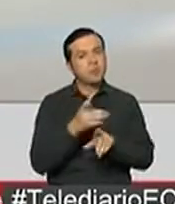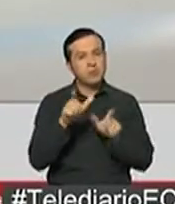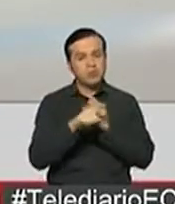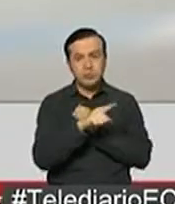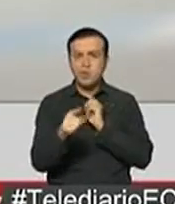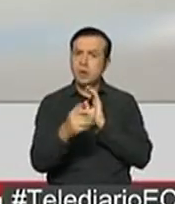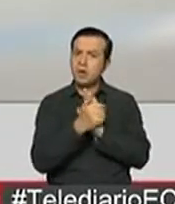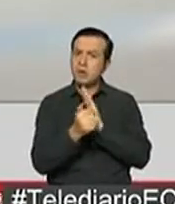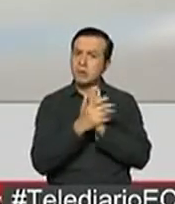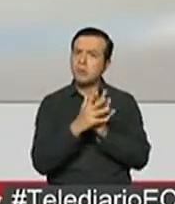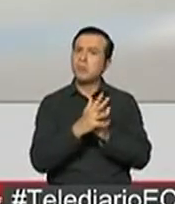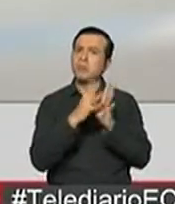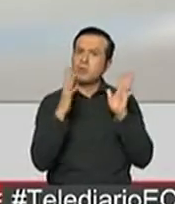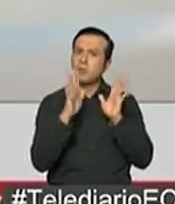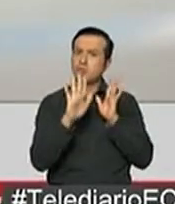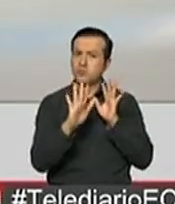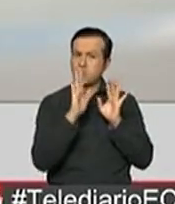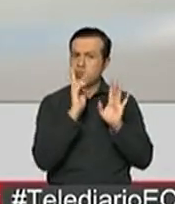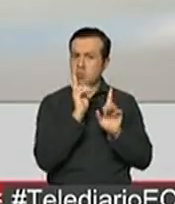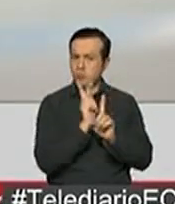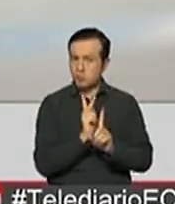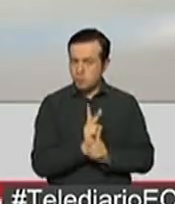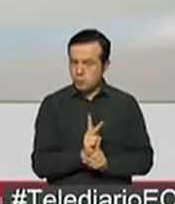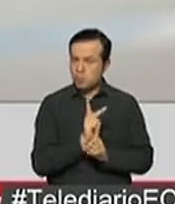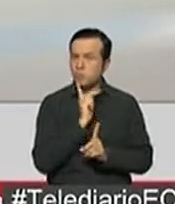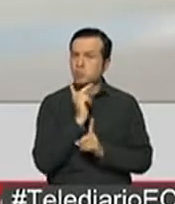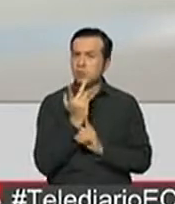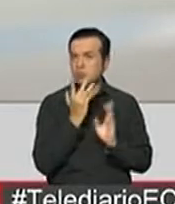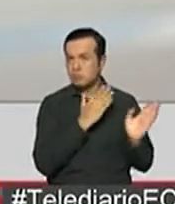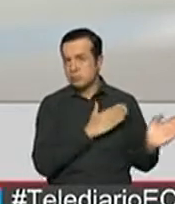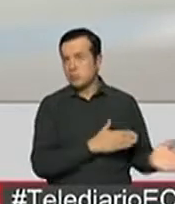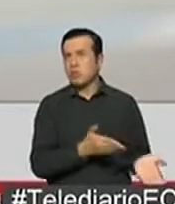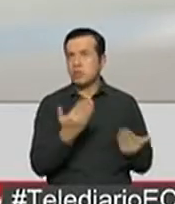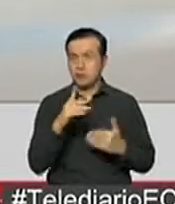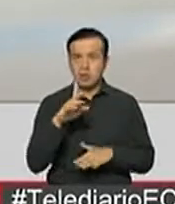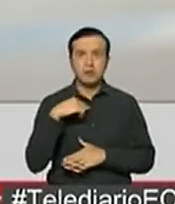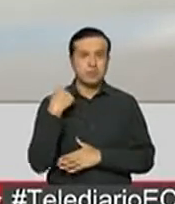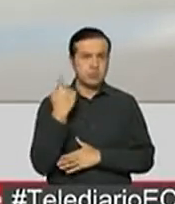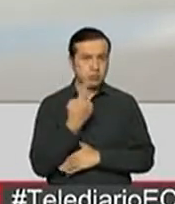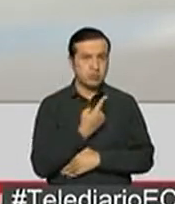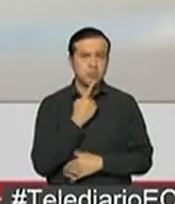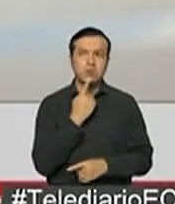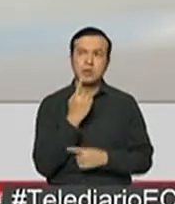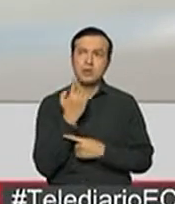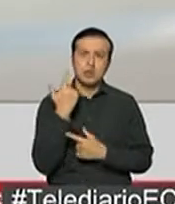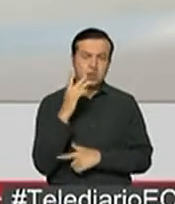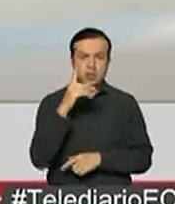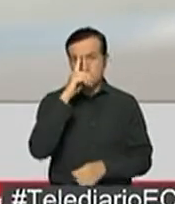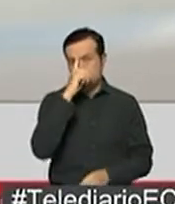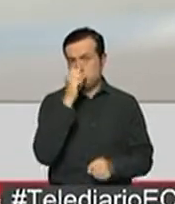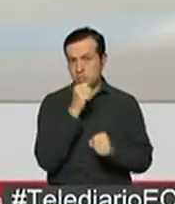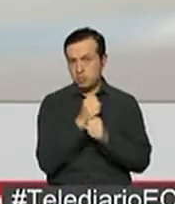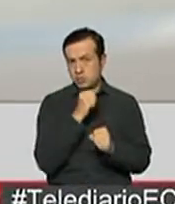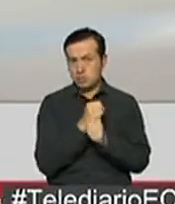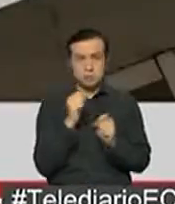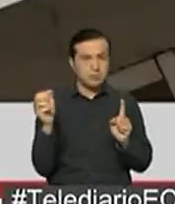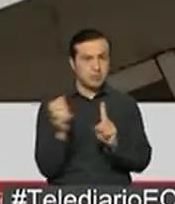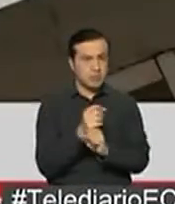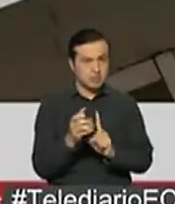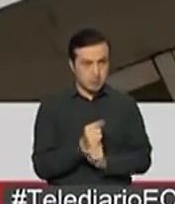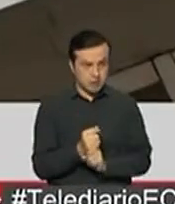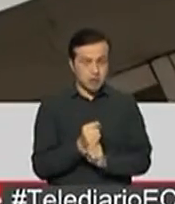muy preparada en cada uno de los aspectos en cada una de las fases crítico nosotros estamos ya como he dicho ya en las mesas de trabajo para lograr que esto funcione